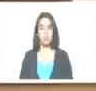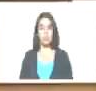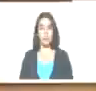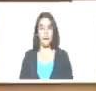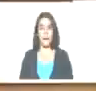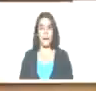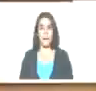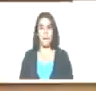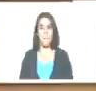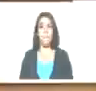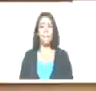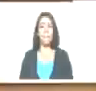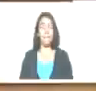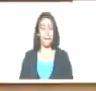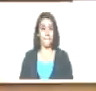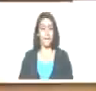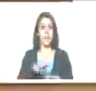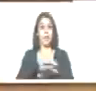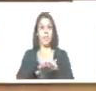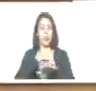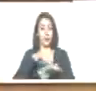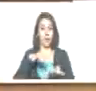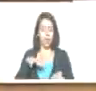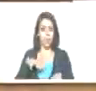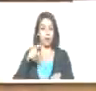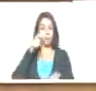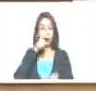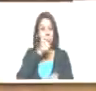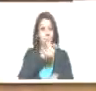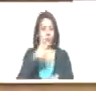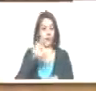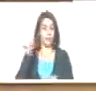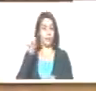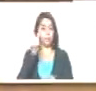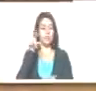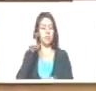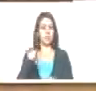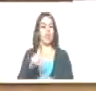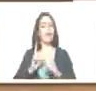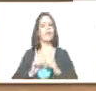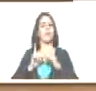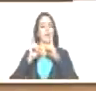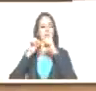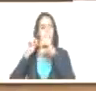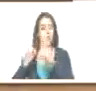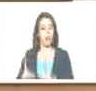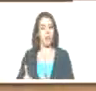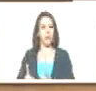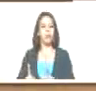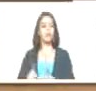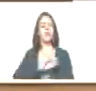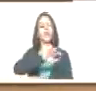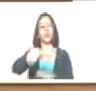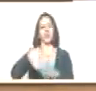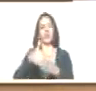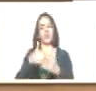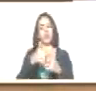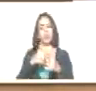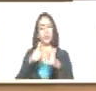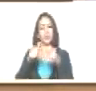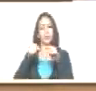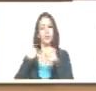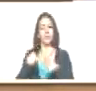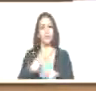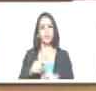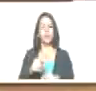que la inmensa mayoría del pueblo de Venezuela es digno y es probo y ejerce